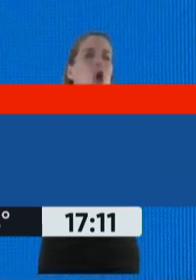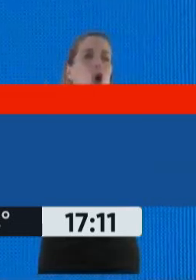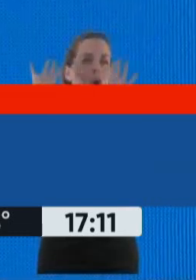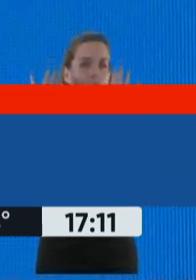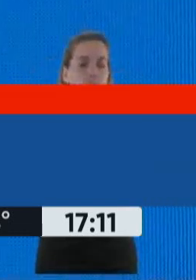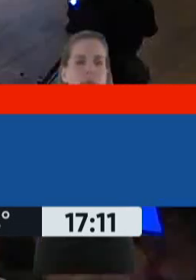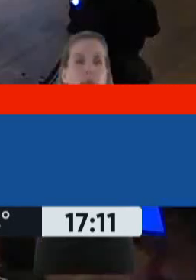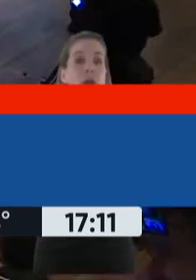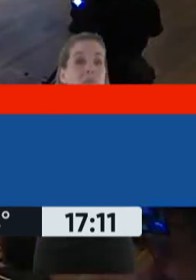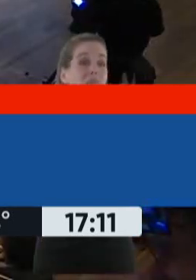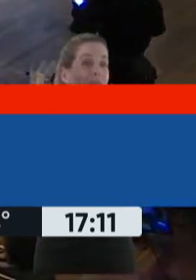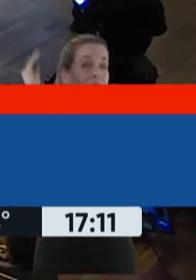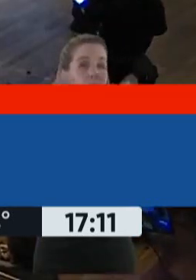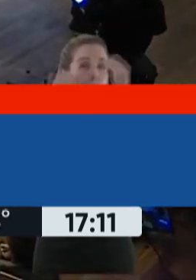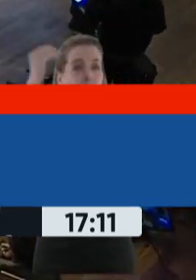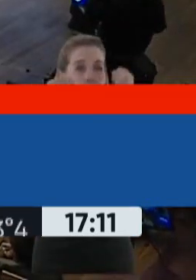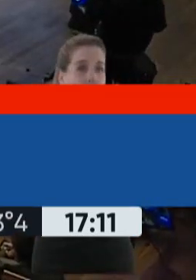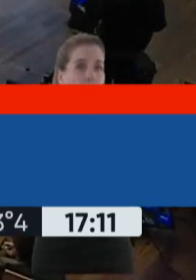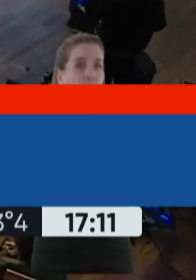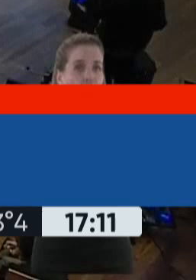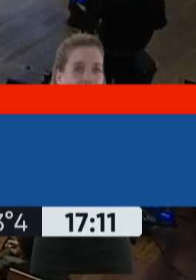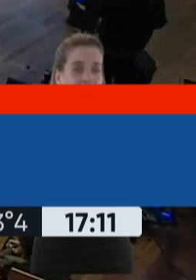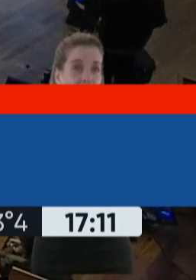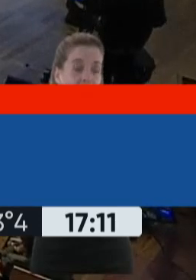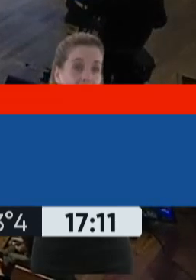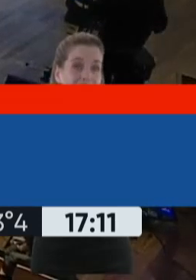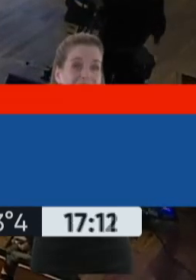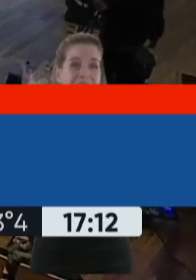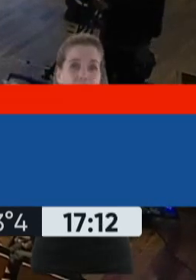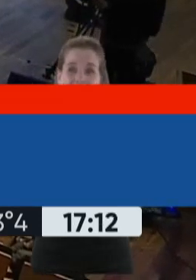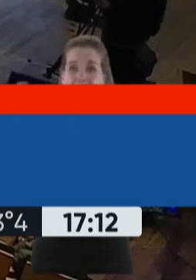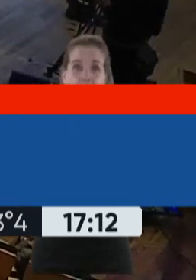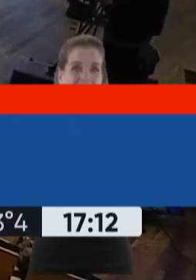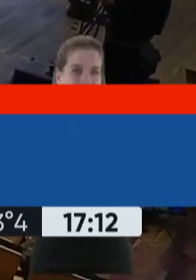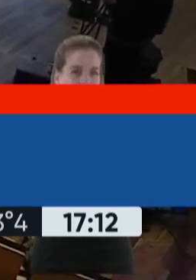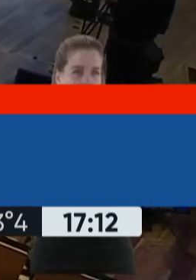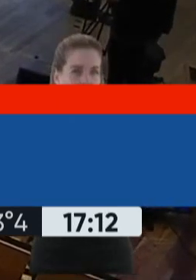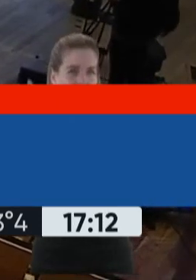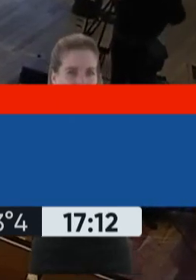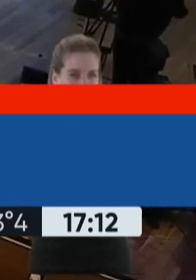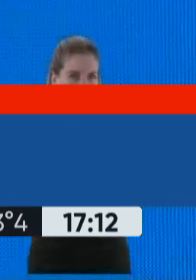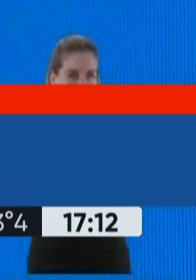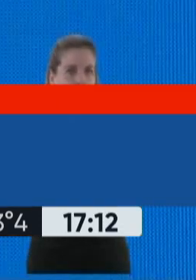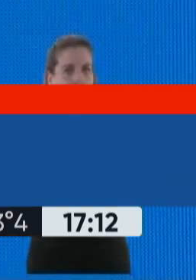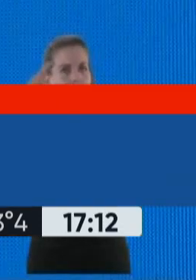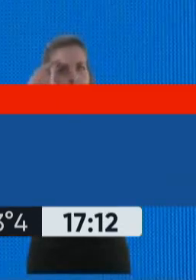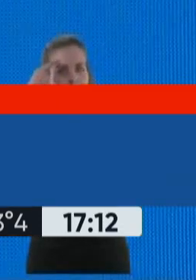Lo que más me preocupó en todo este tiempo era que no se apague la llama del arte.